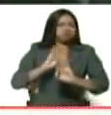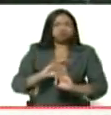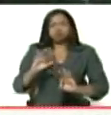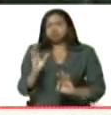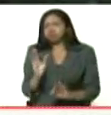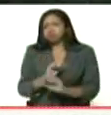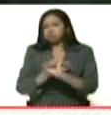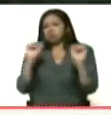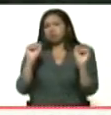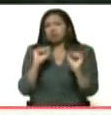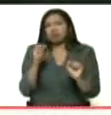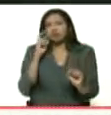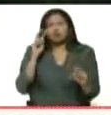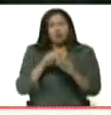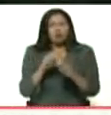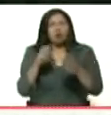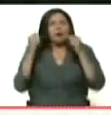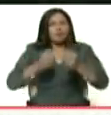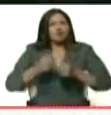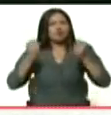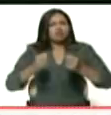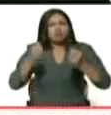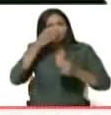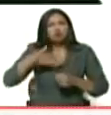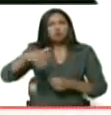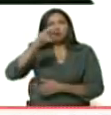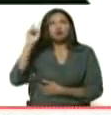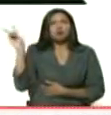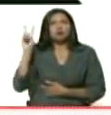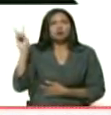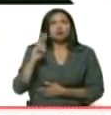Inaceptable. Y elevo la protesta de todo el pueblo venezolano.